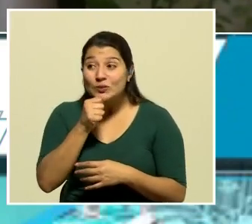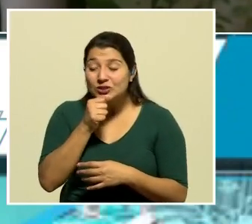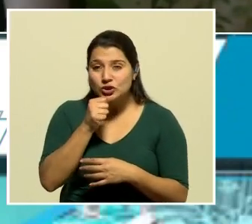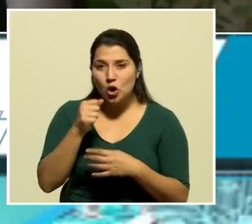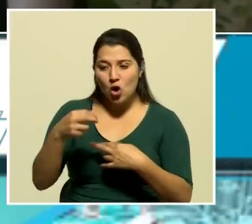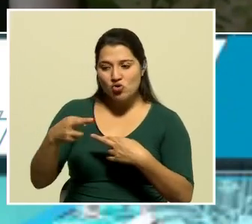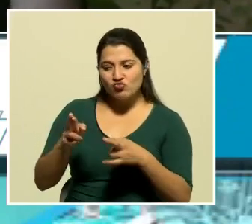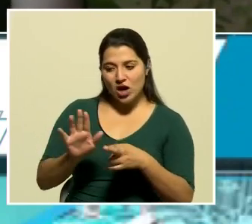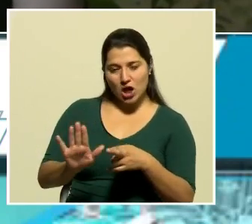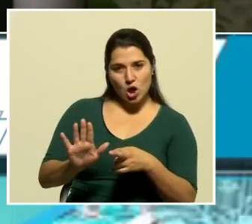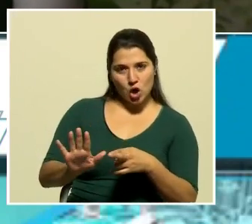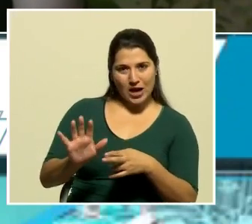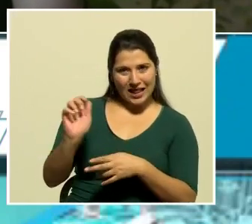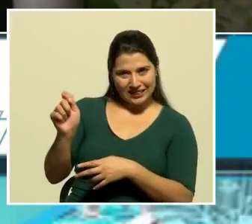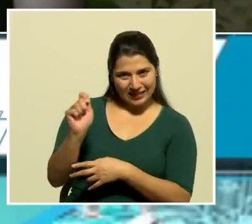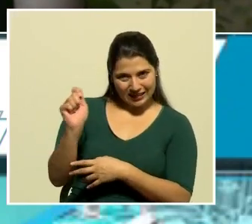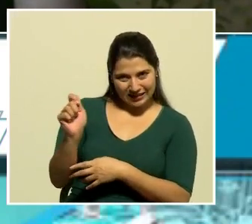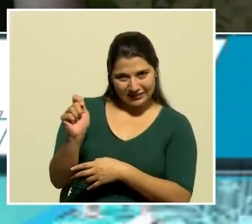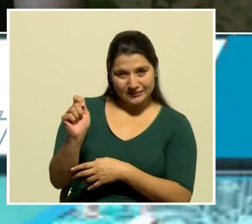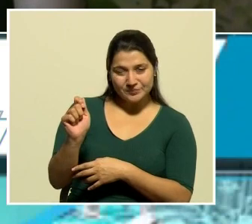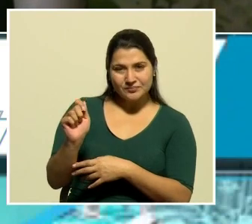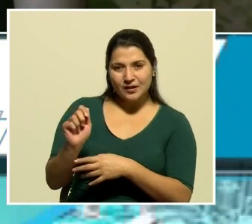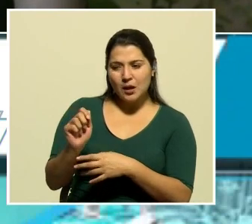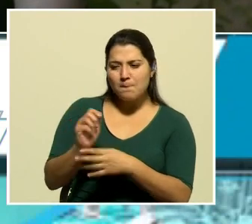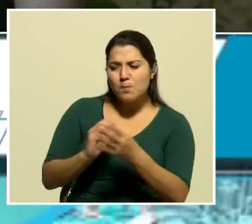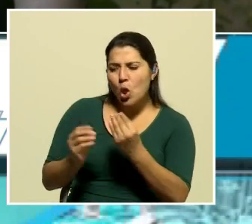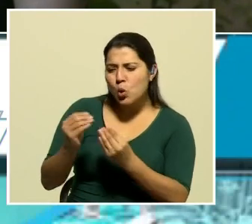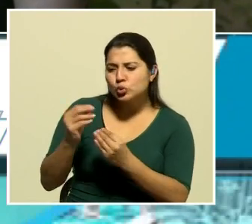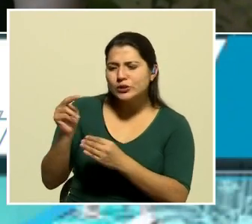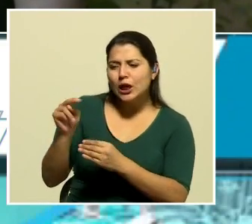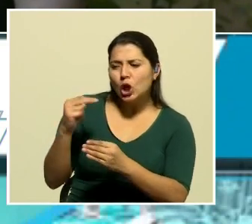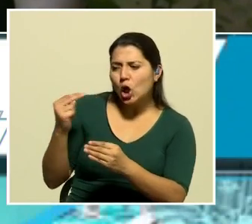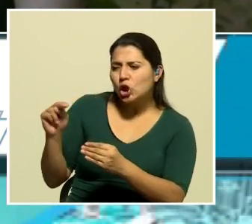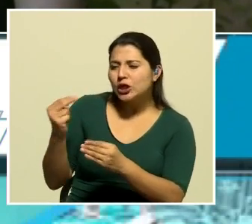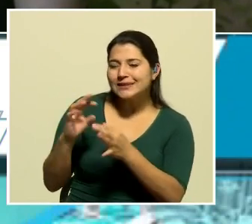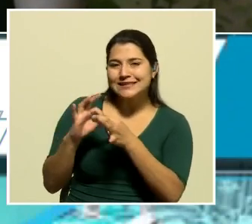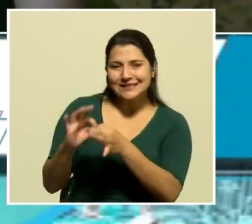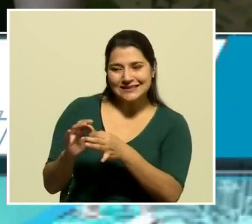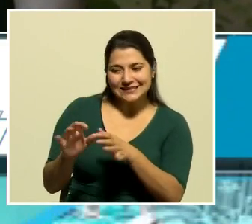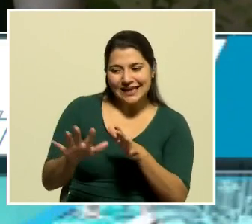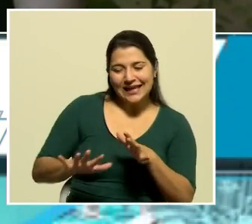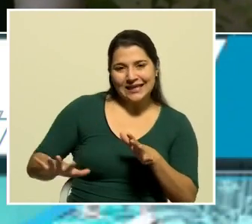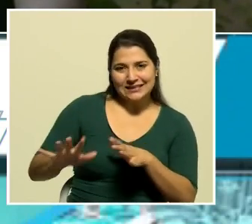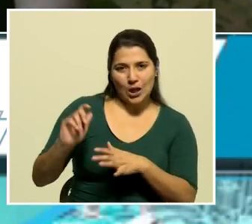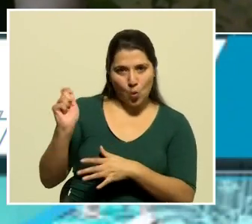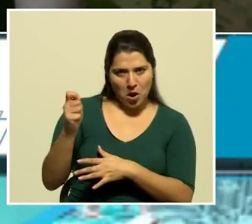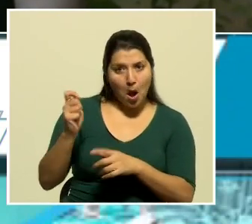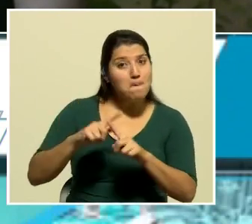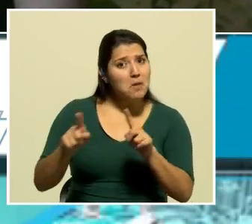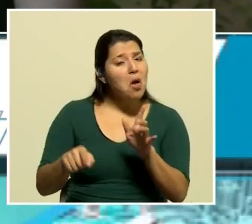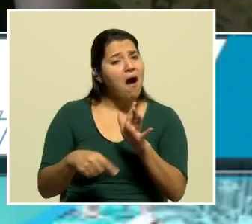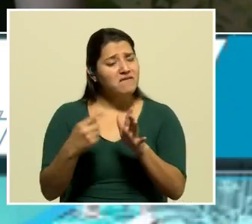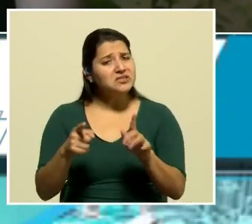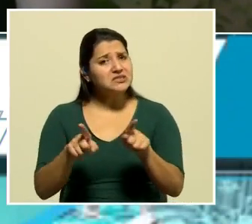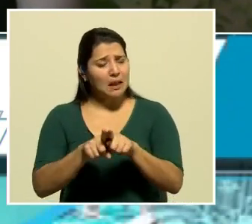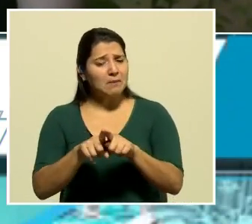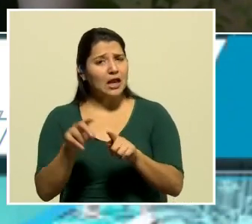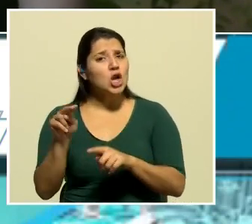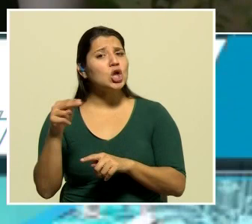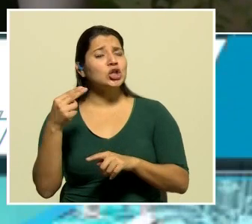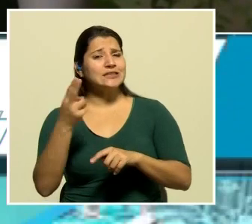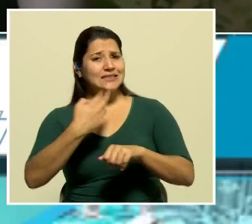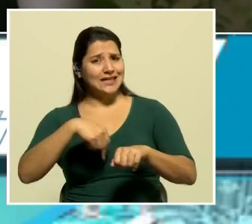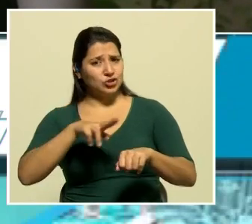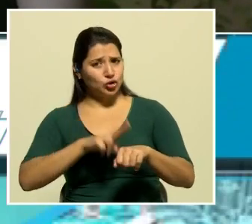periodismo local, pero que con frecuencia produce contenidos que tienen impacto nacional. ¿Cómo le presentarías